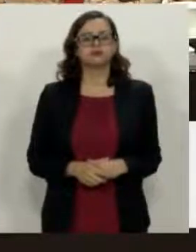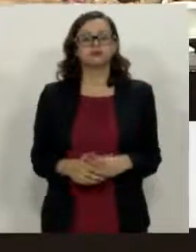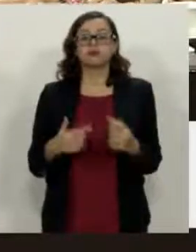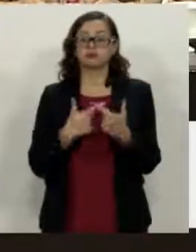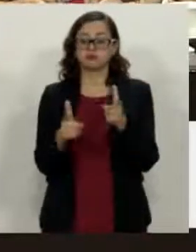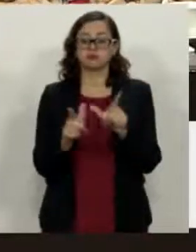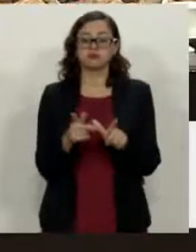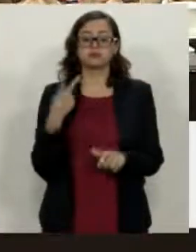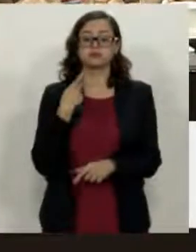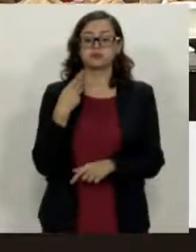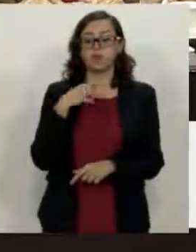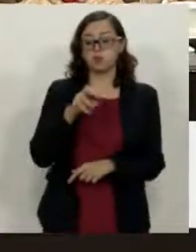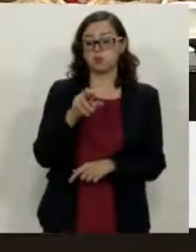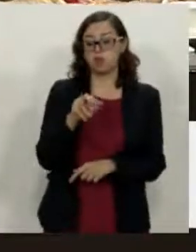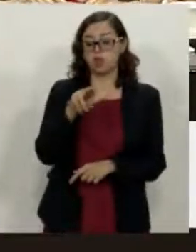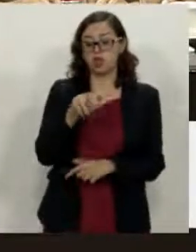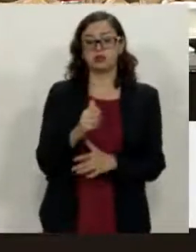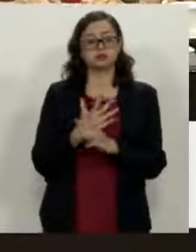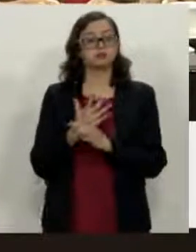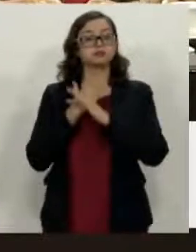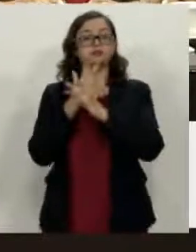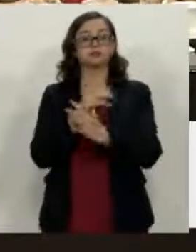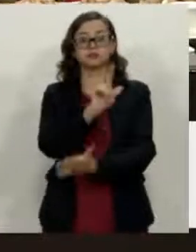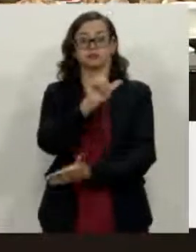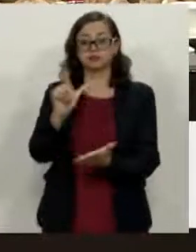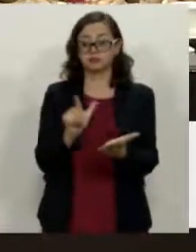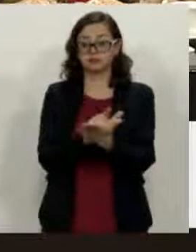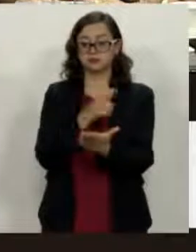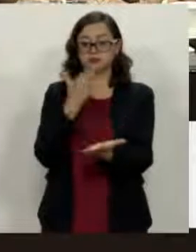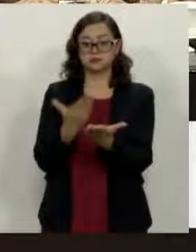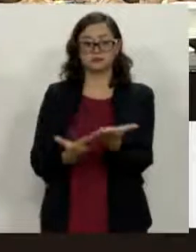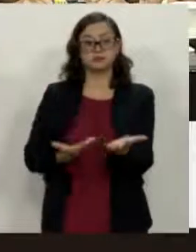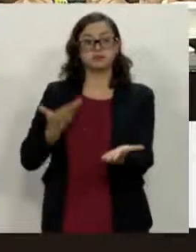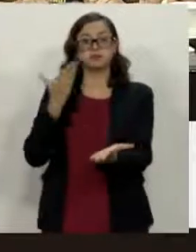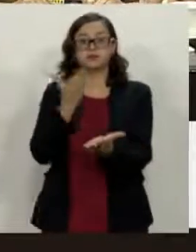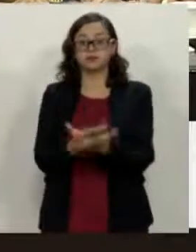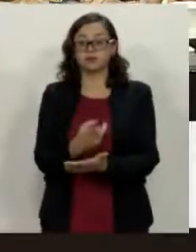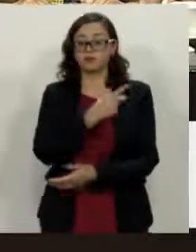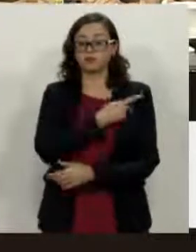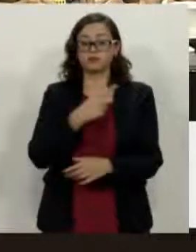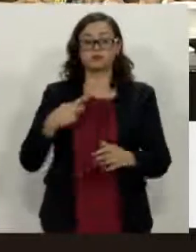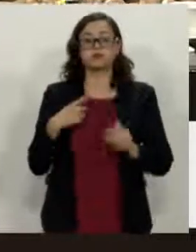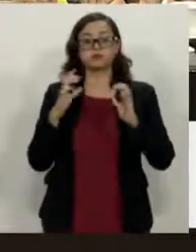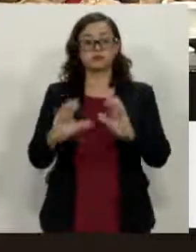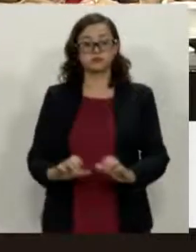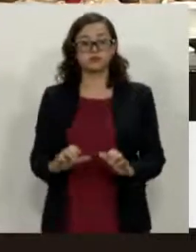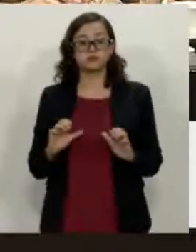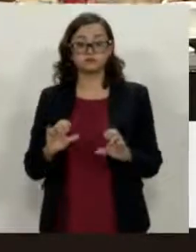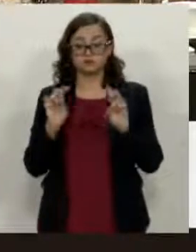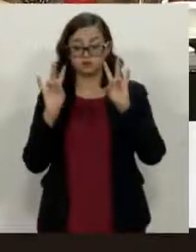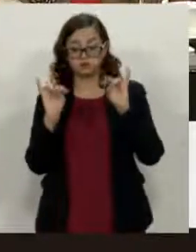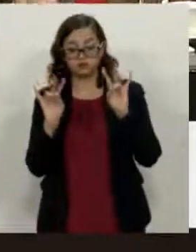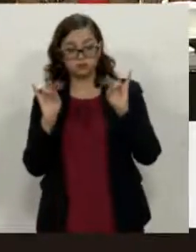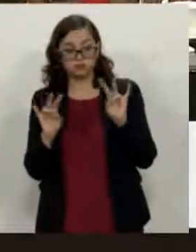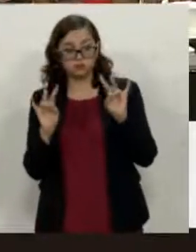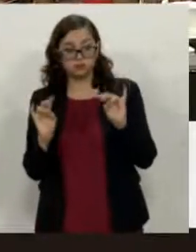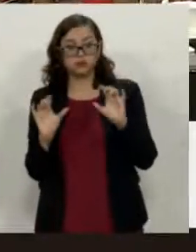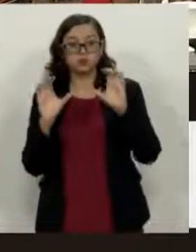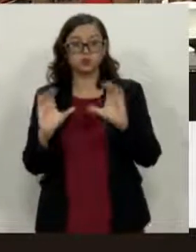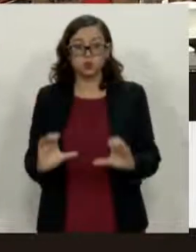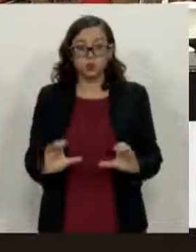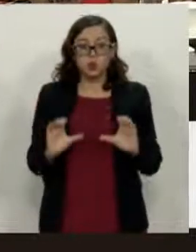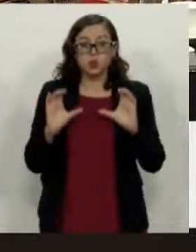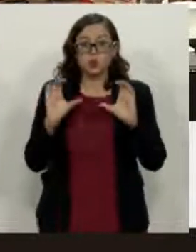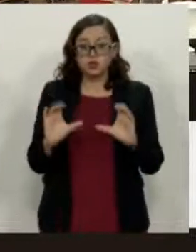los efectos de esta ley serán cuidadosamente evaluados y se tomarán las decisiones